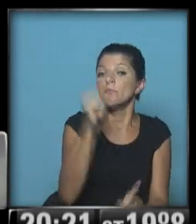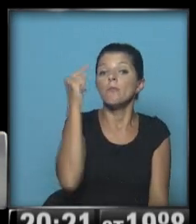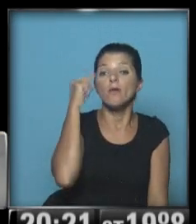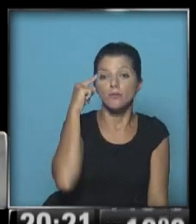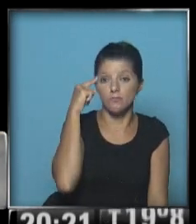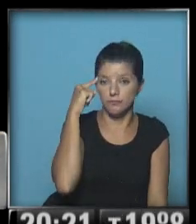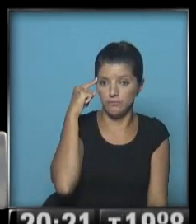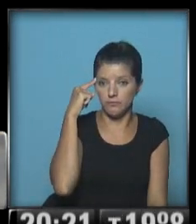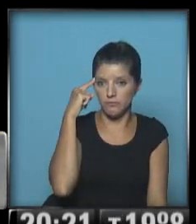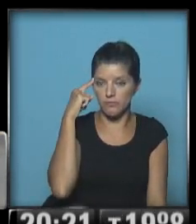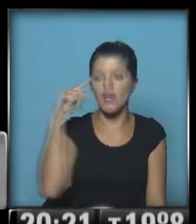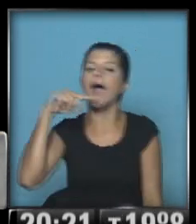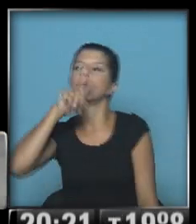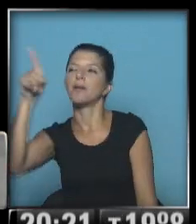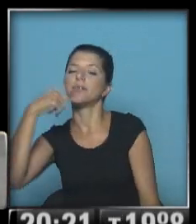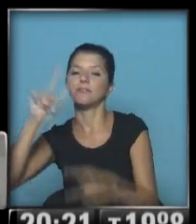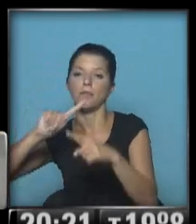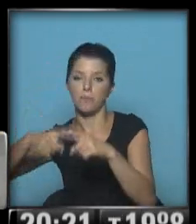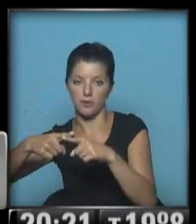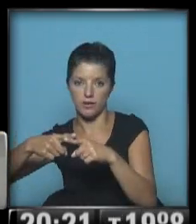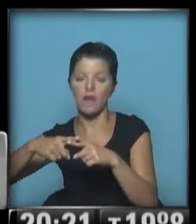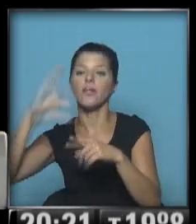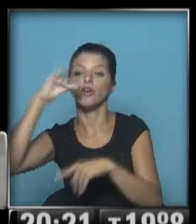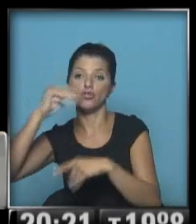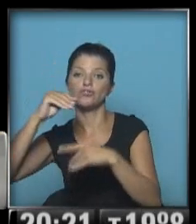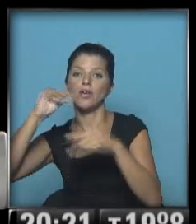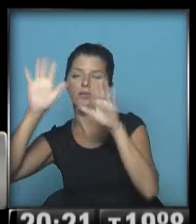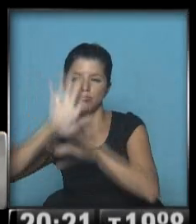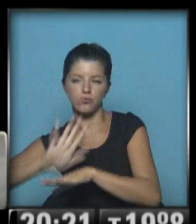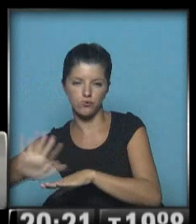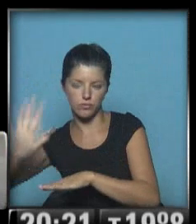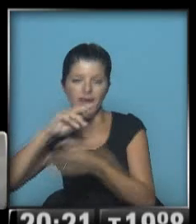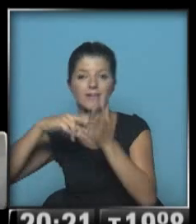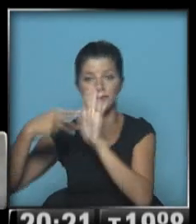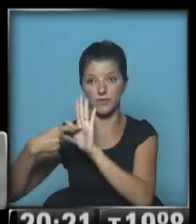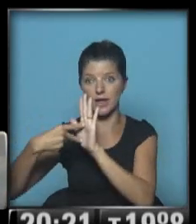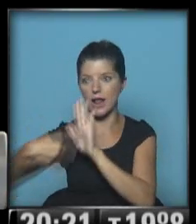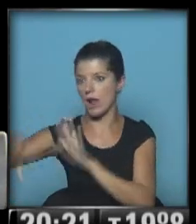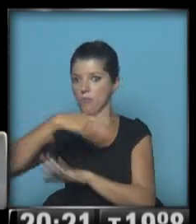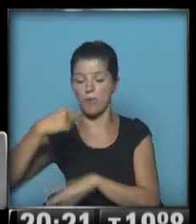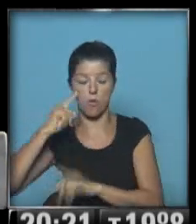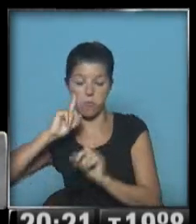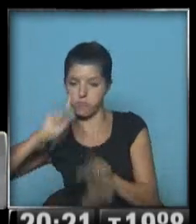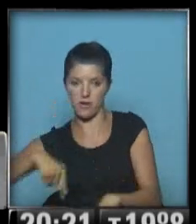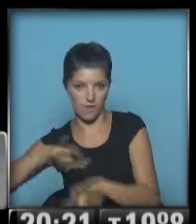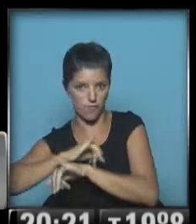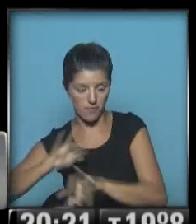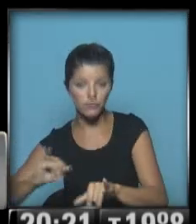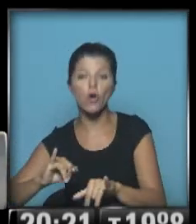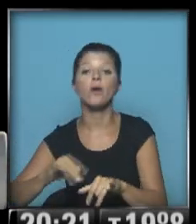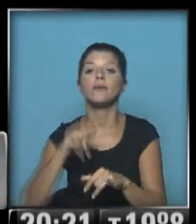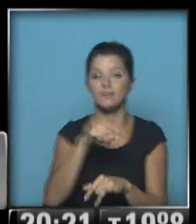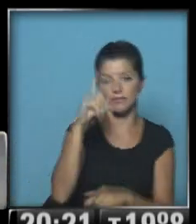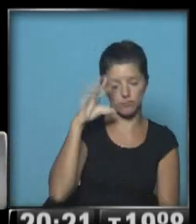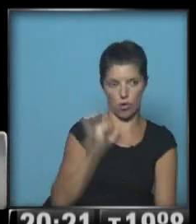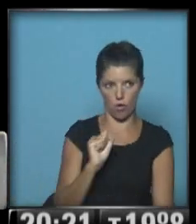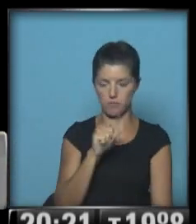que llamaban en Alemania la política de noche y Niebla O sea que nadie que la ciudadanía no sepa nada de pronto hizo explosión y se dio